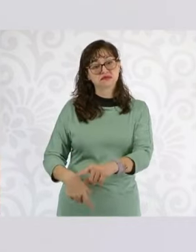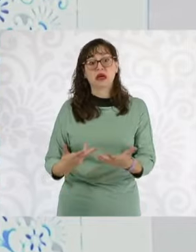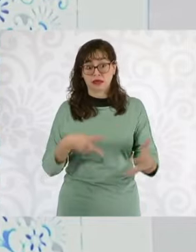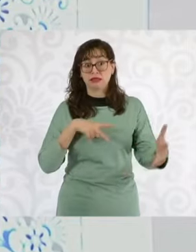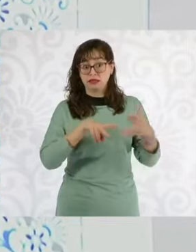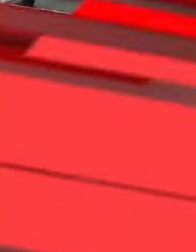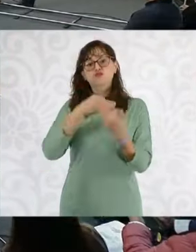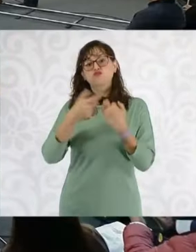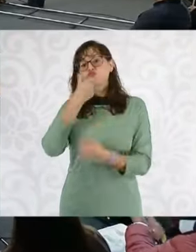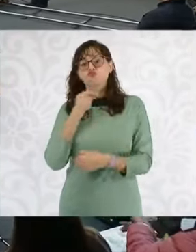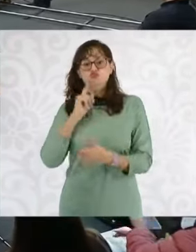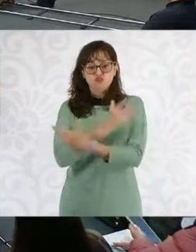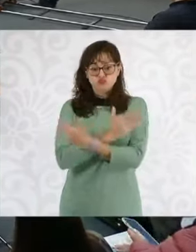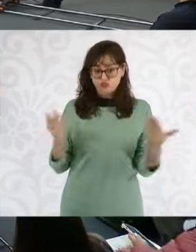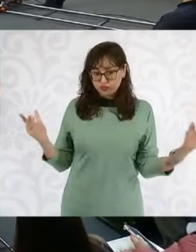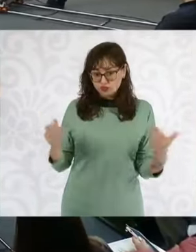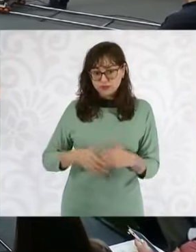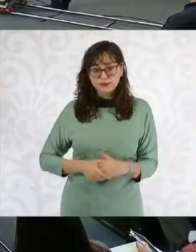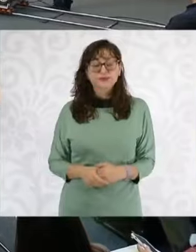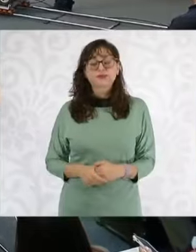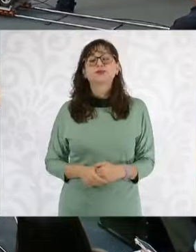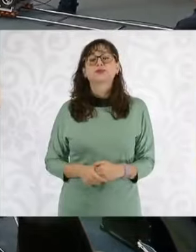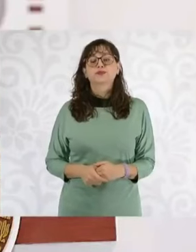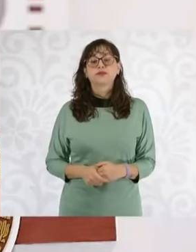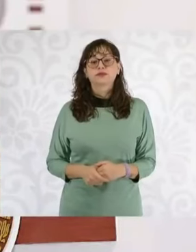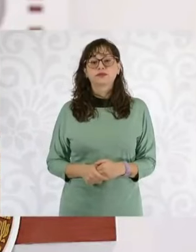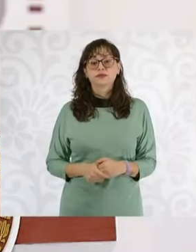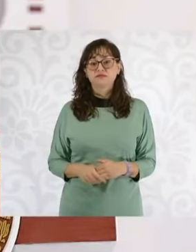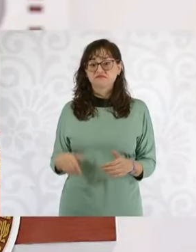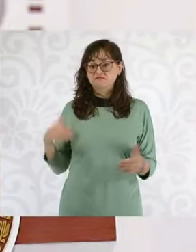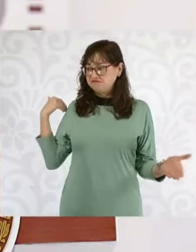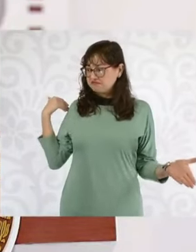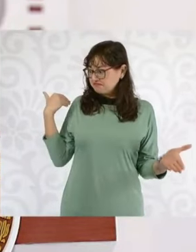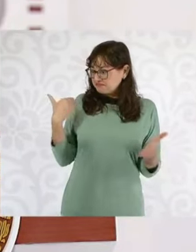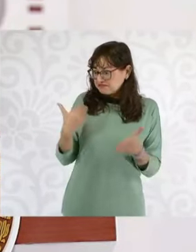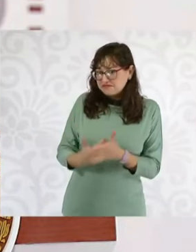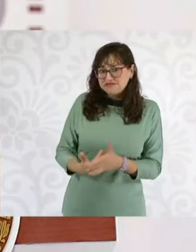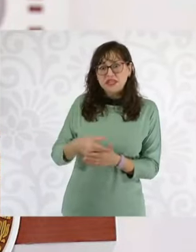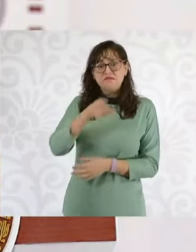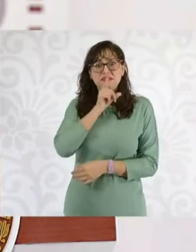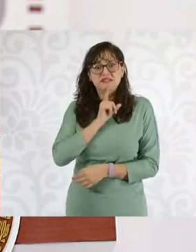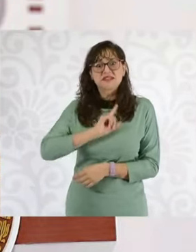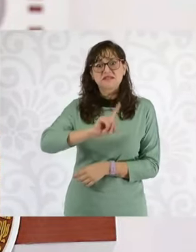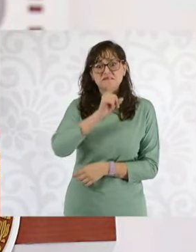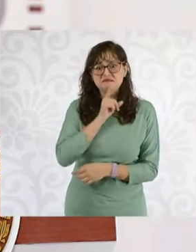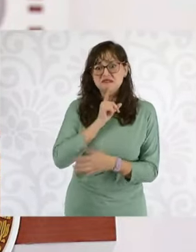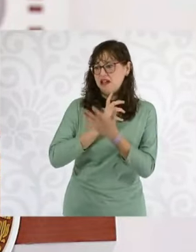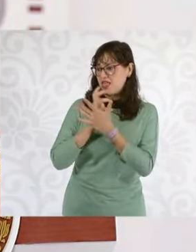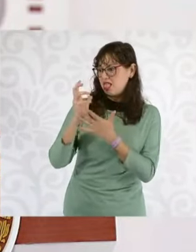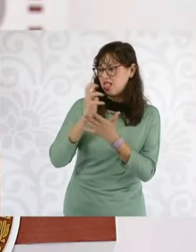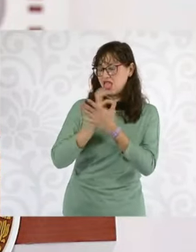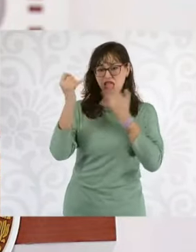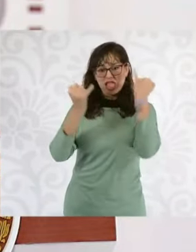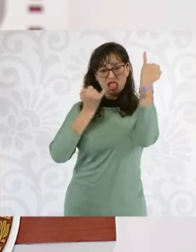haber transparencia. En los últimos días, una colección de mentiras, exageraciones, tergiversaciones